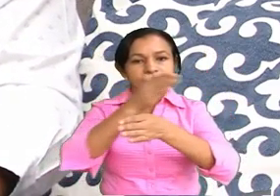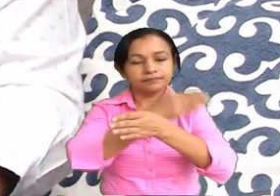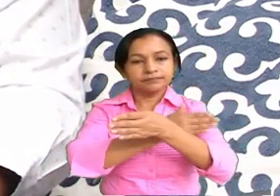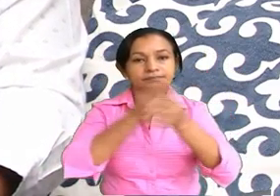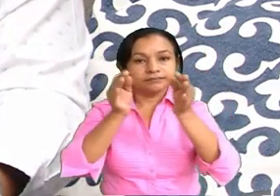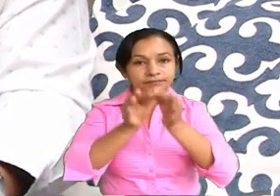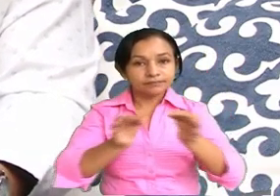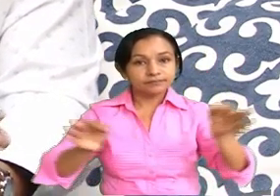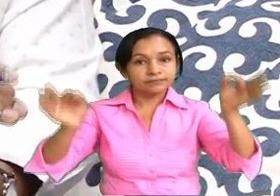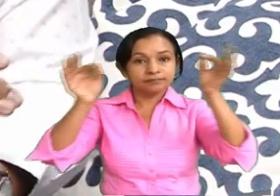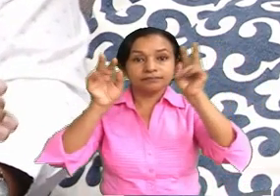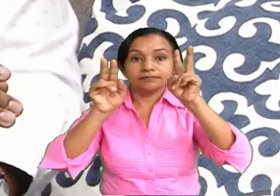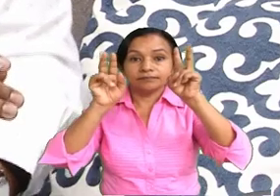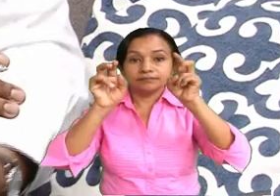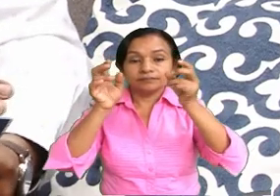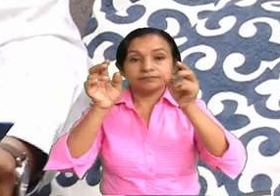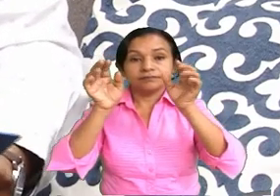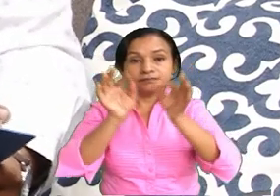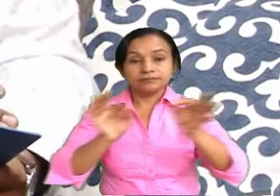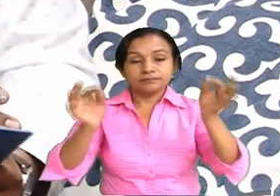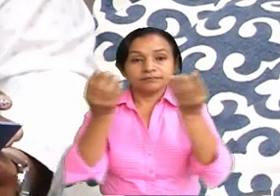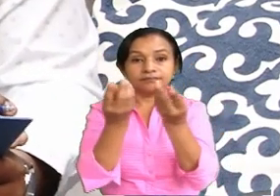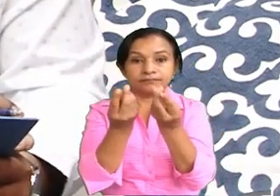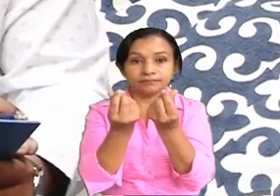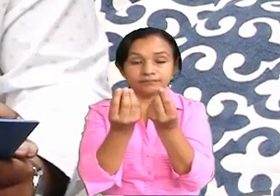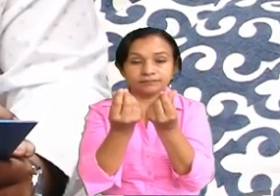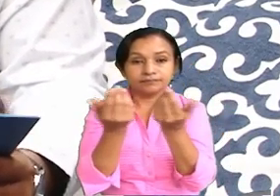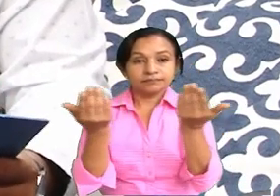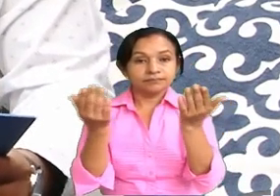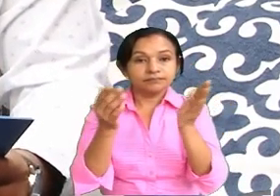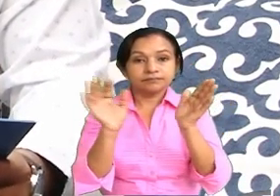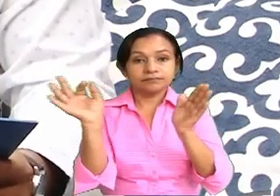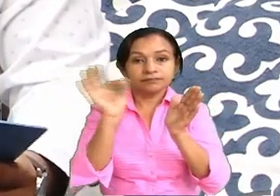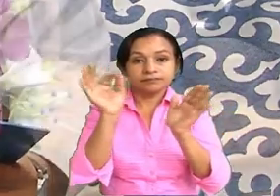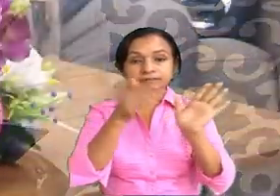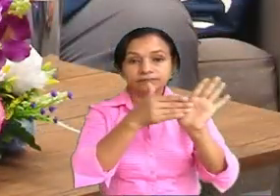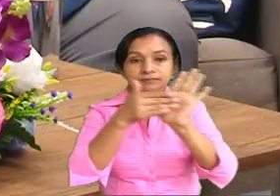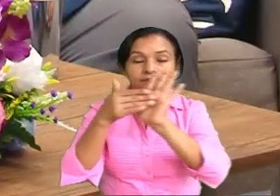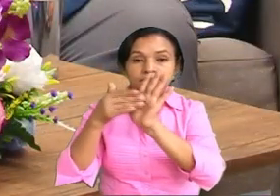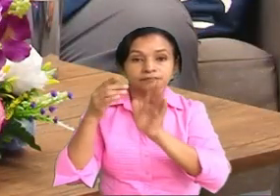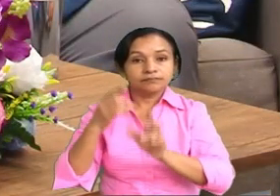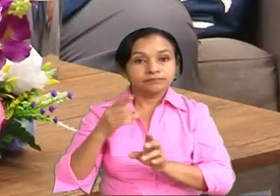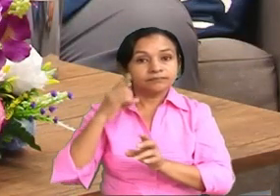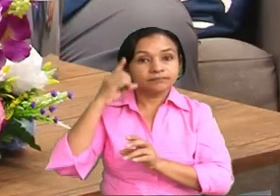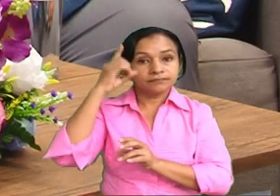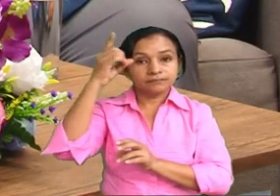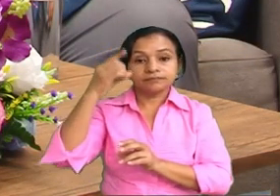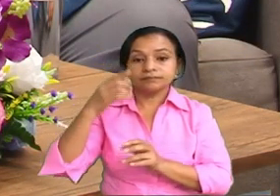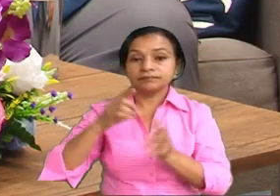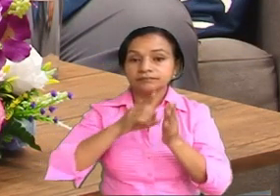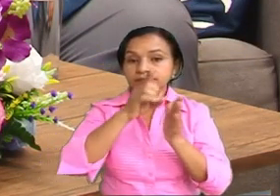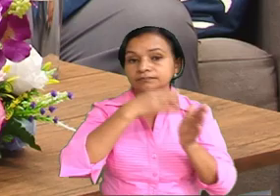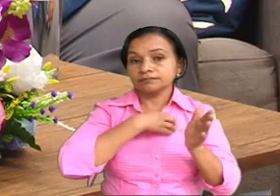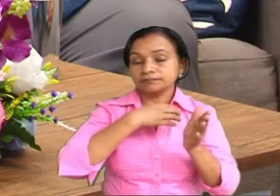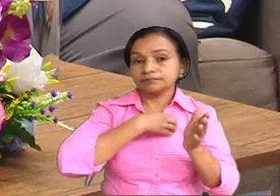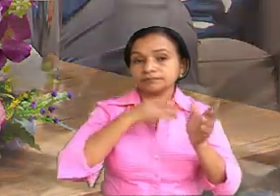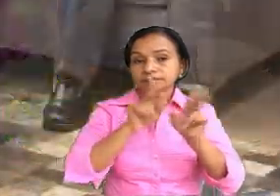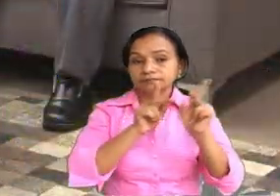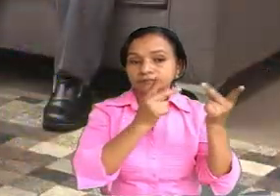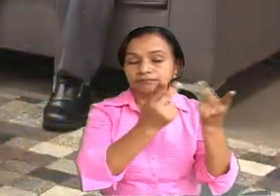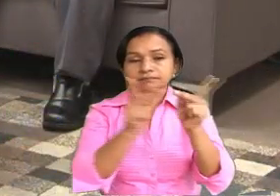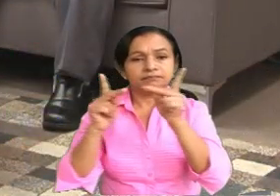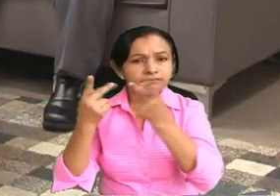muy importante, eran los factores económicos y los modelos de desarrollo que cada pueblo tiene a partir de su realidad y su